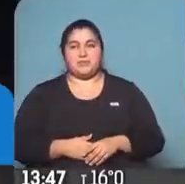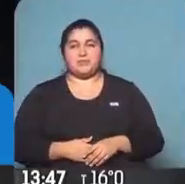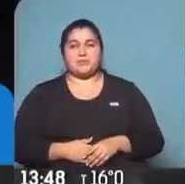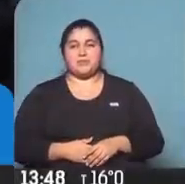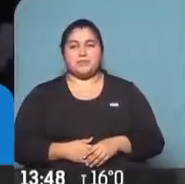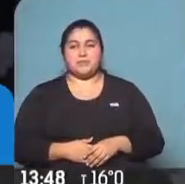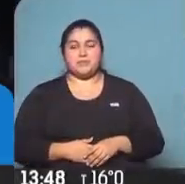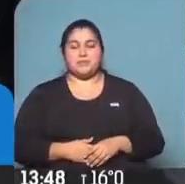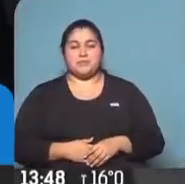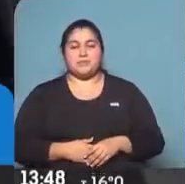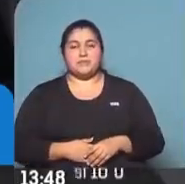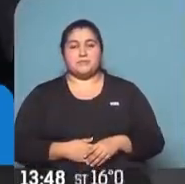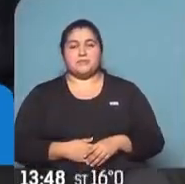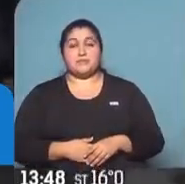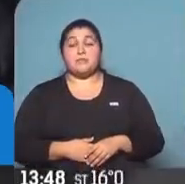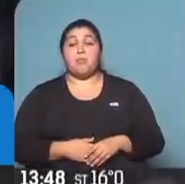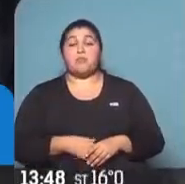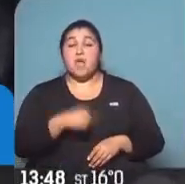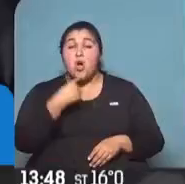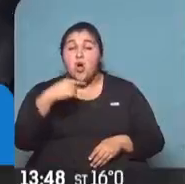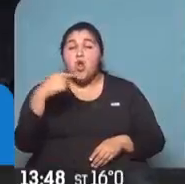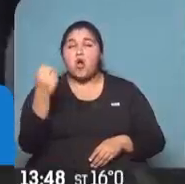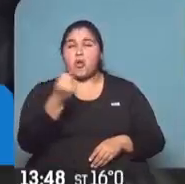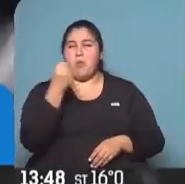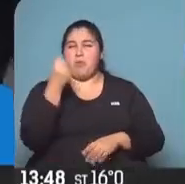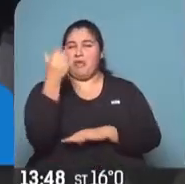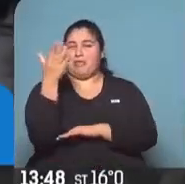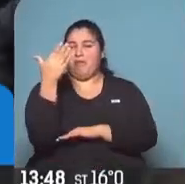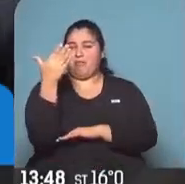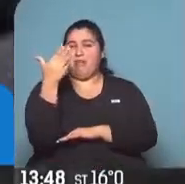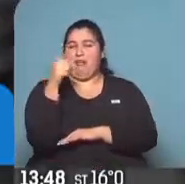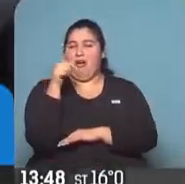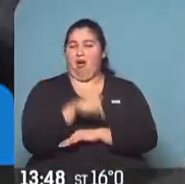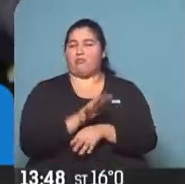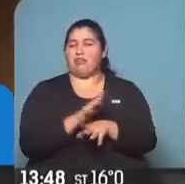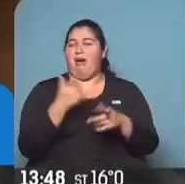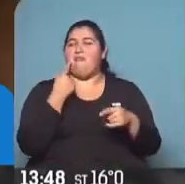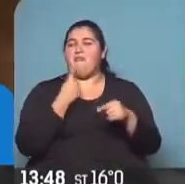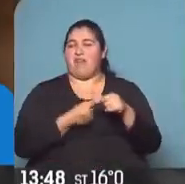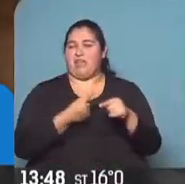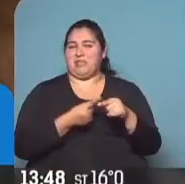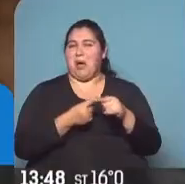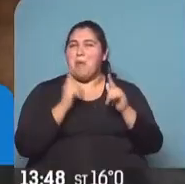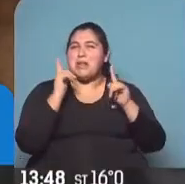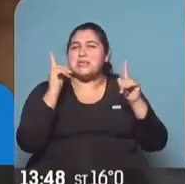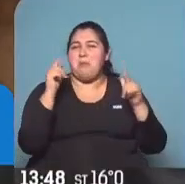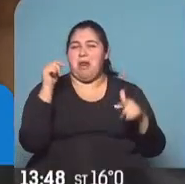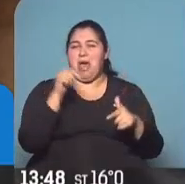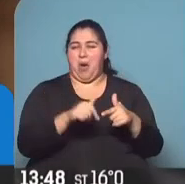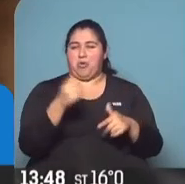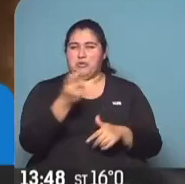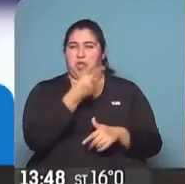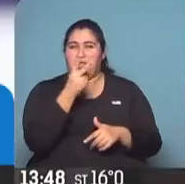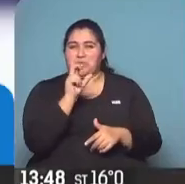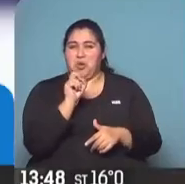hoy los colores de la patria grande se evitó intenta para celebrar en quien tuvo centésimo